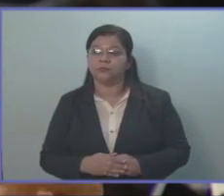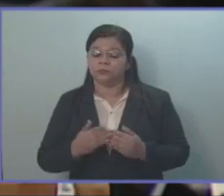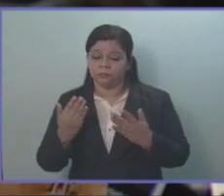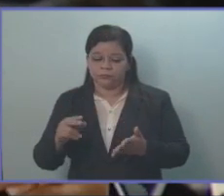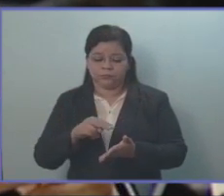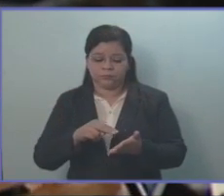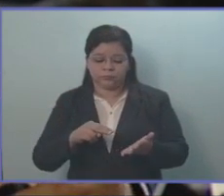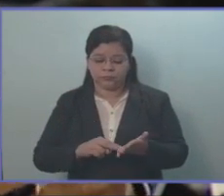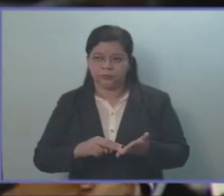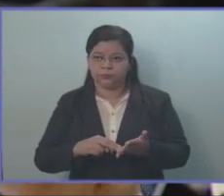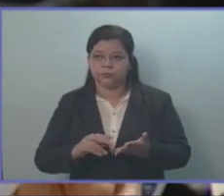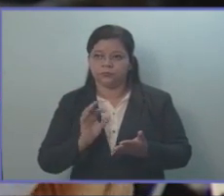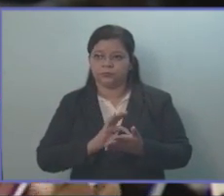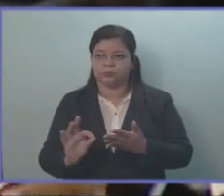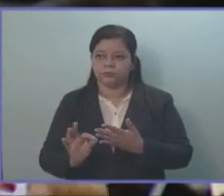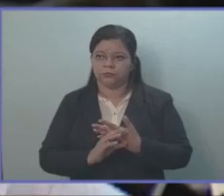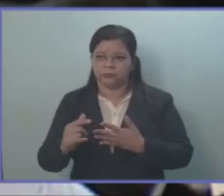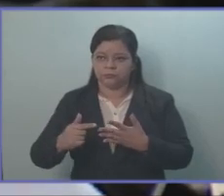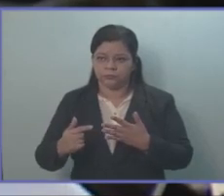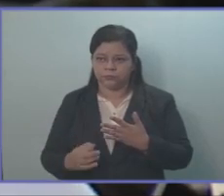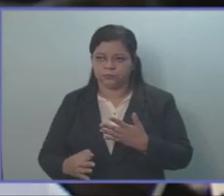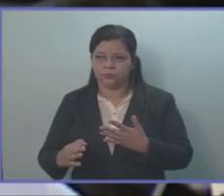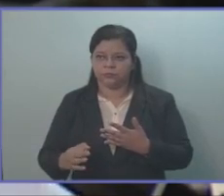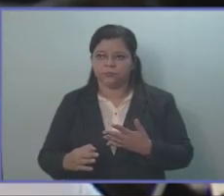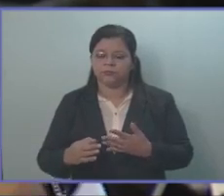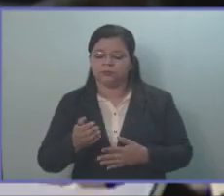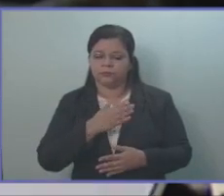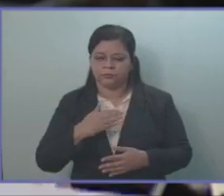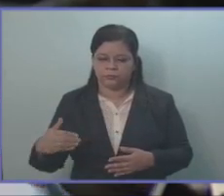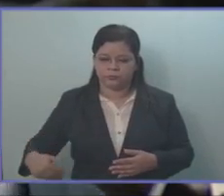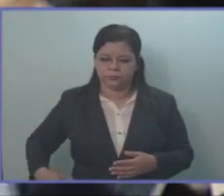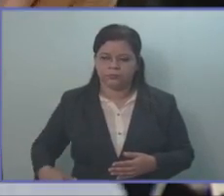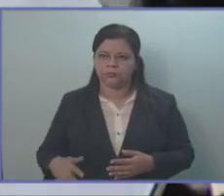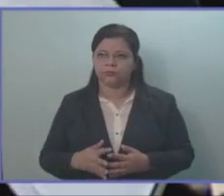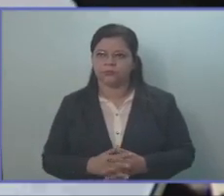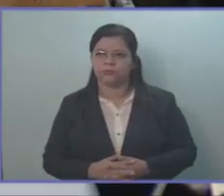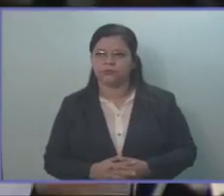Leído el decreto legislativo, señor presidente.